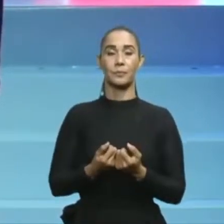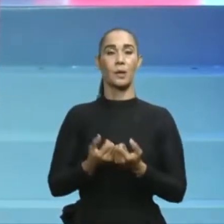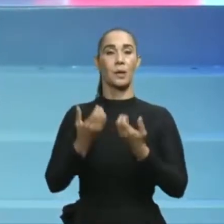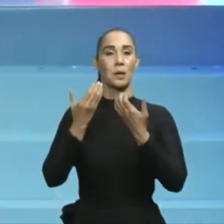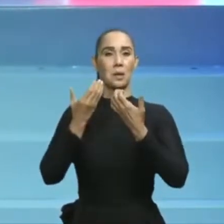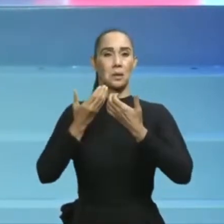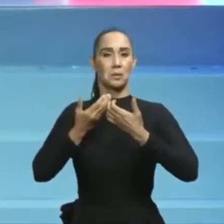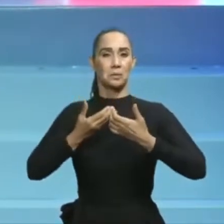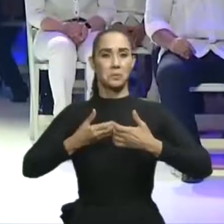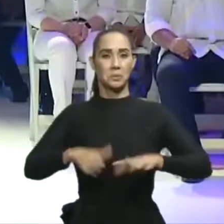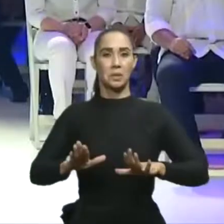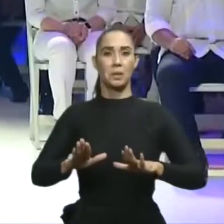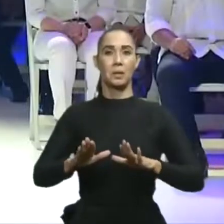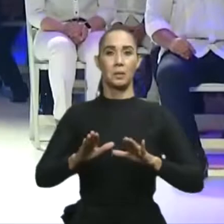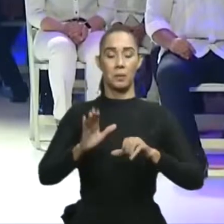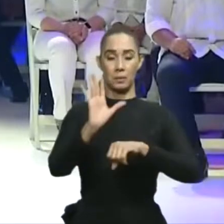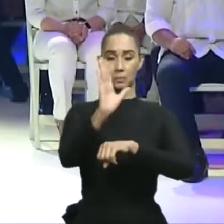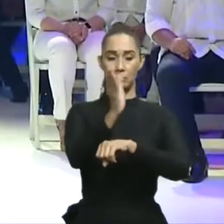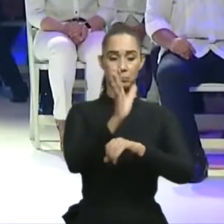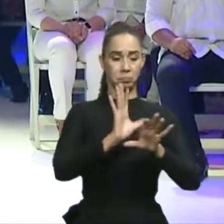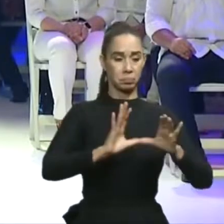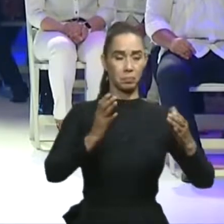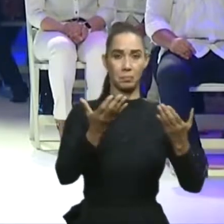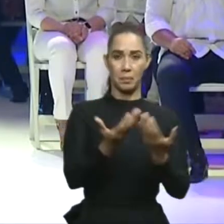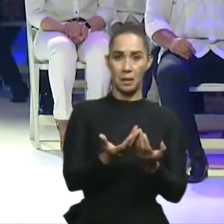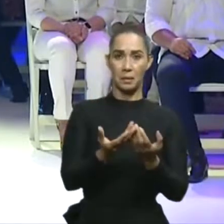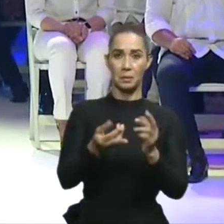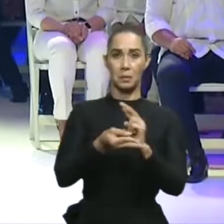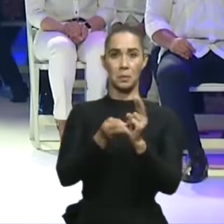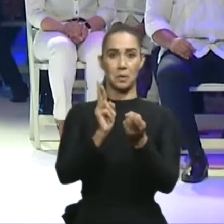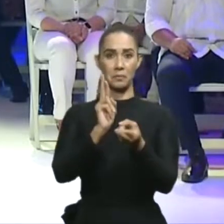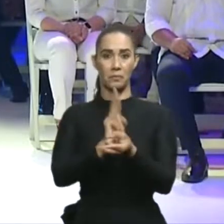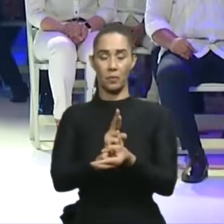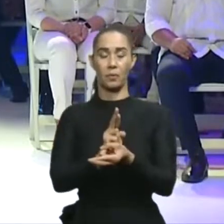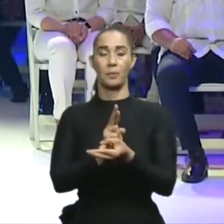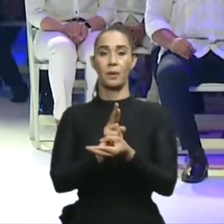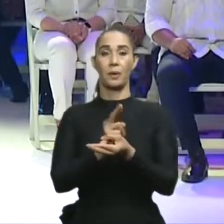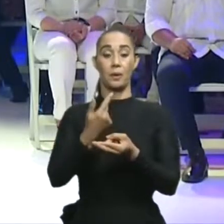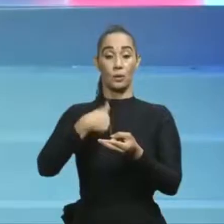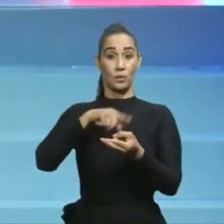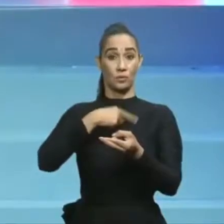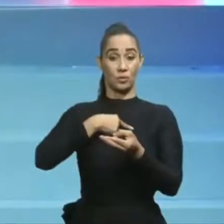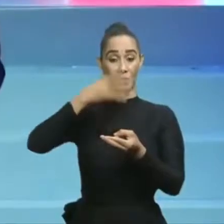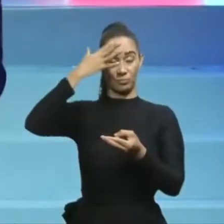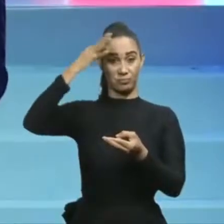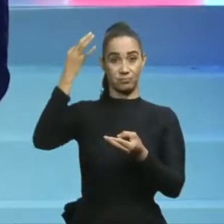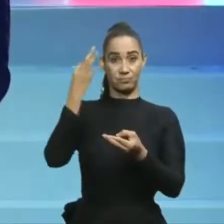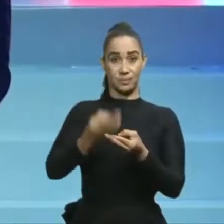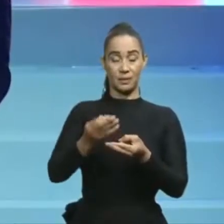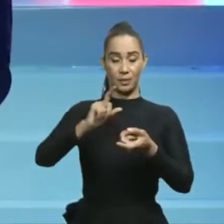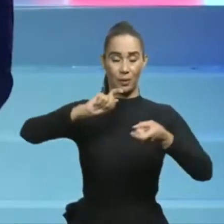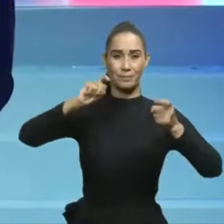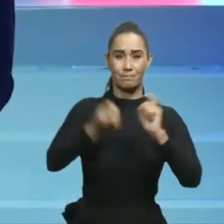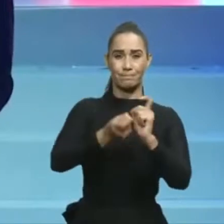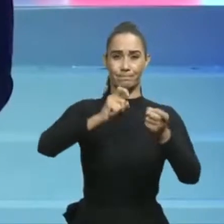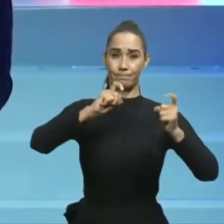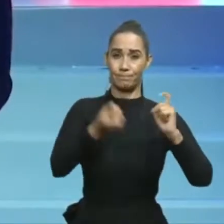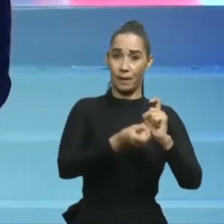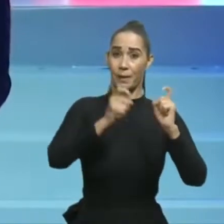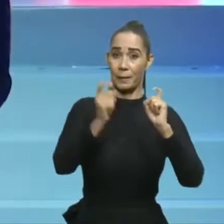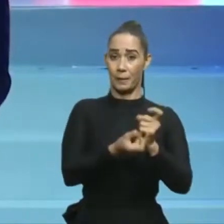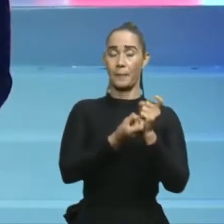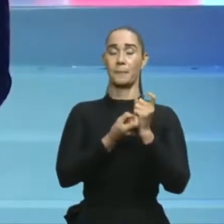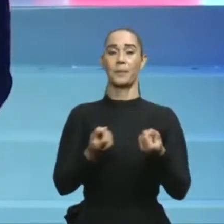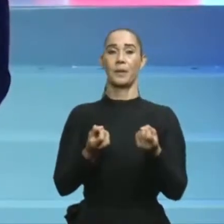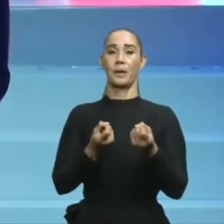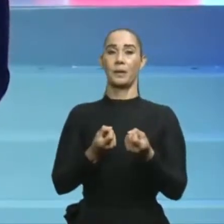los pequeños parches o las reformas cosméticas nosotros estamos decididos a hacer transformaciones que hagan irreversible